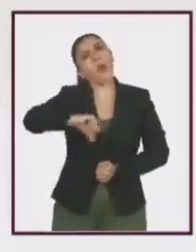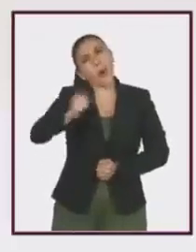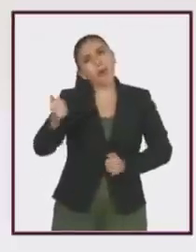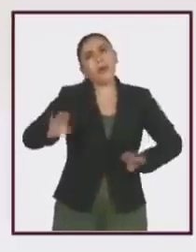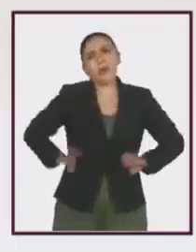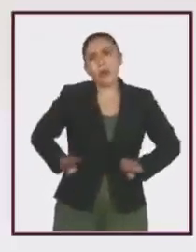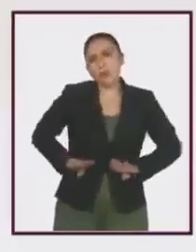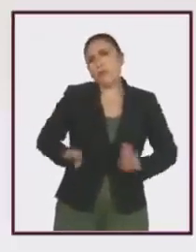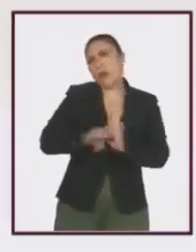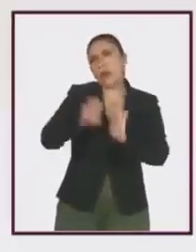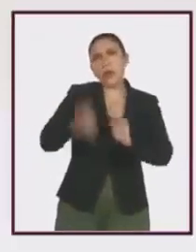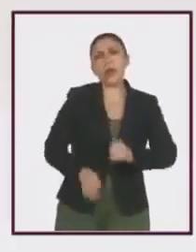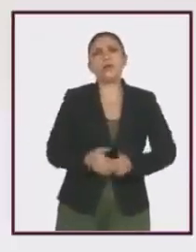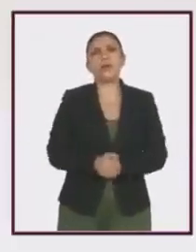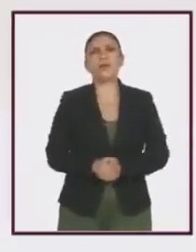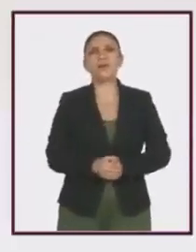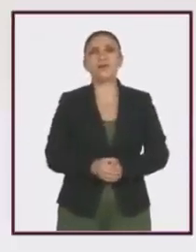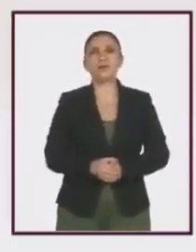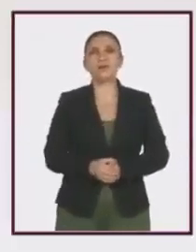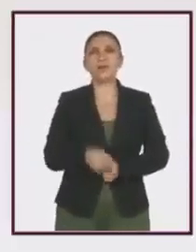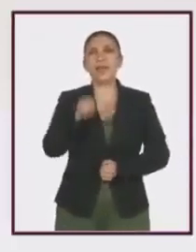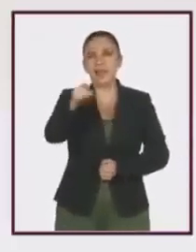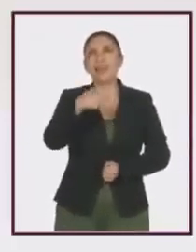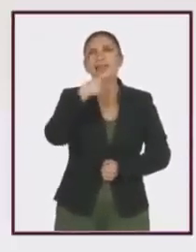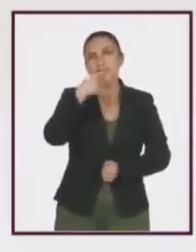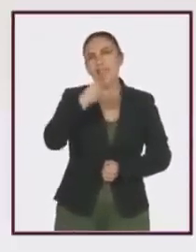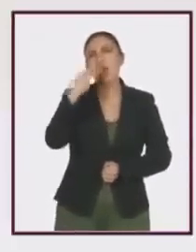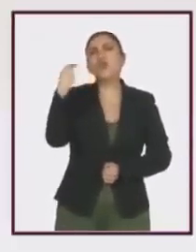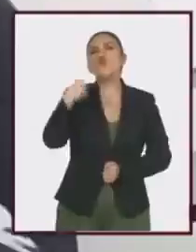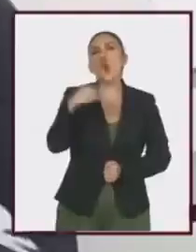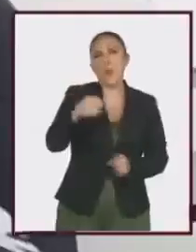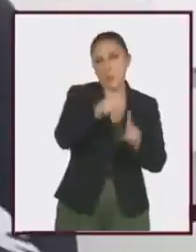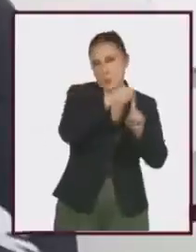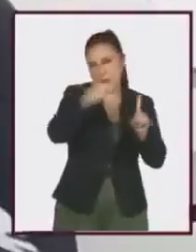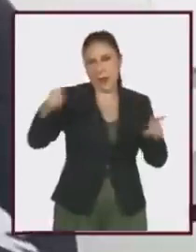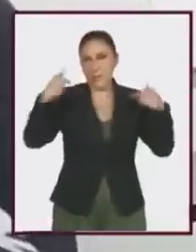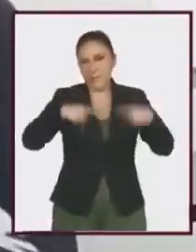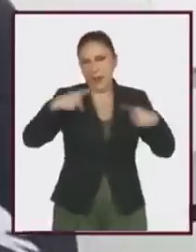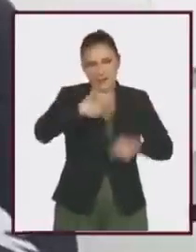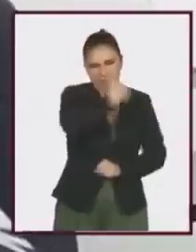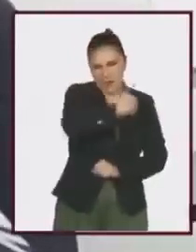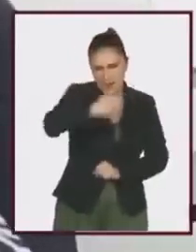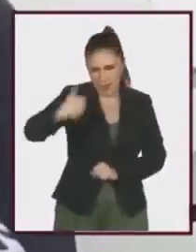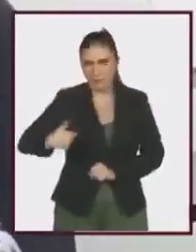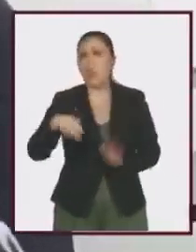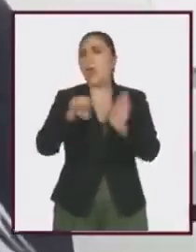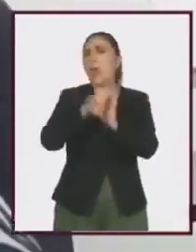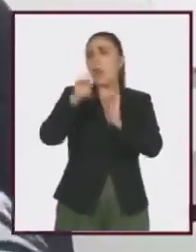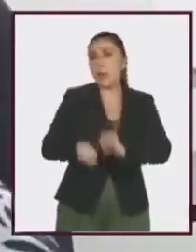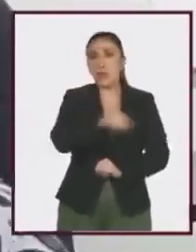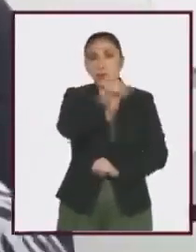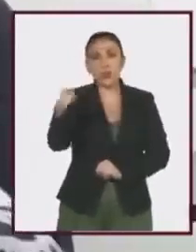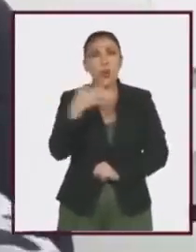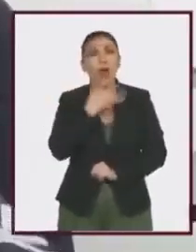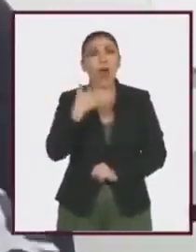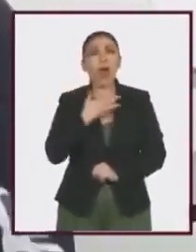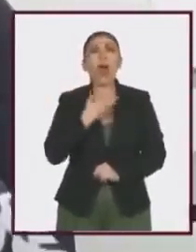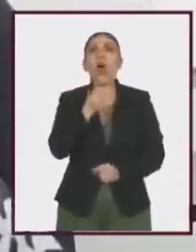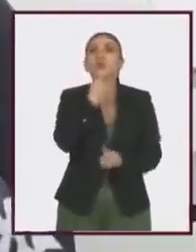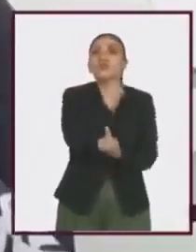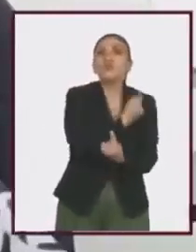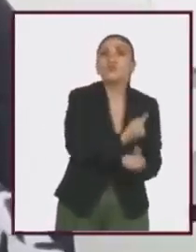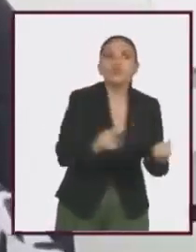podría ser ahorita en esto del nombre propio, también si tienen hablantes o